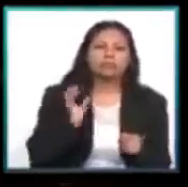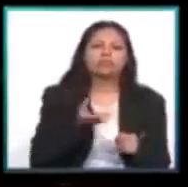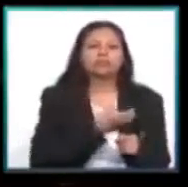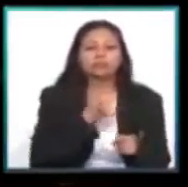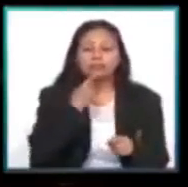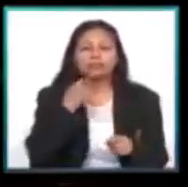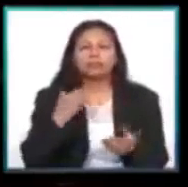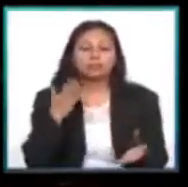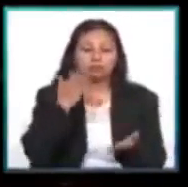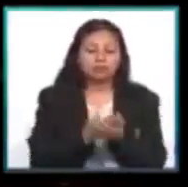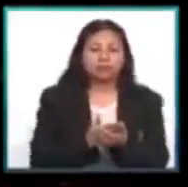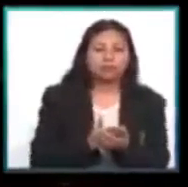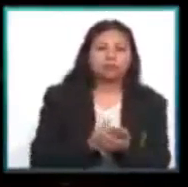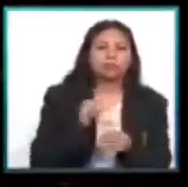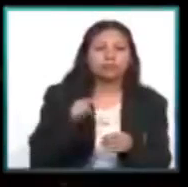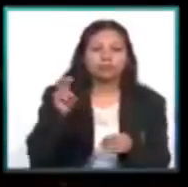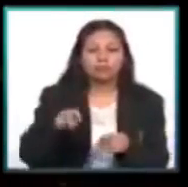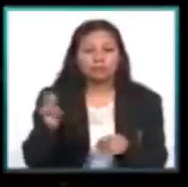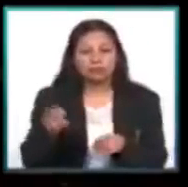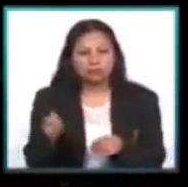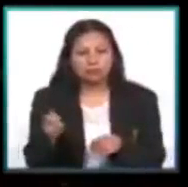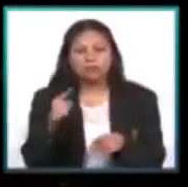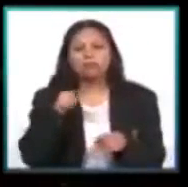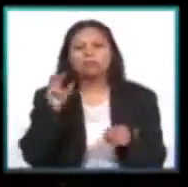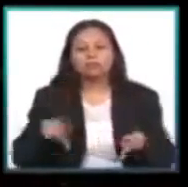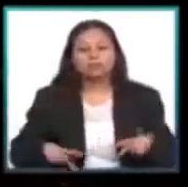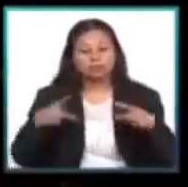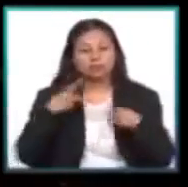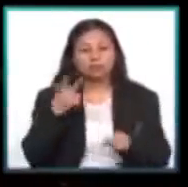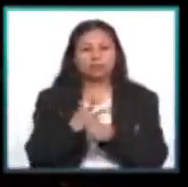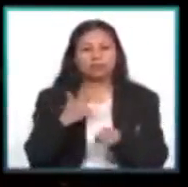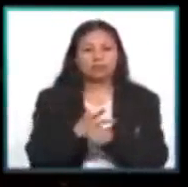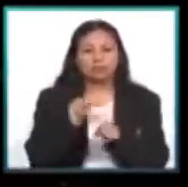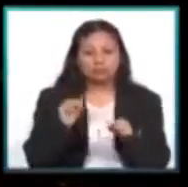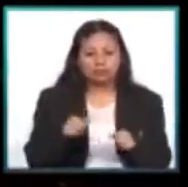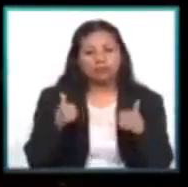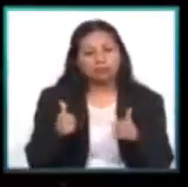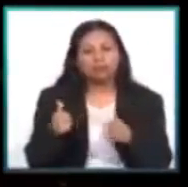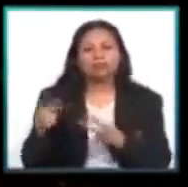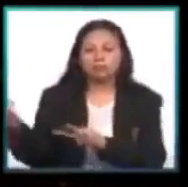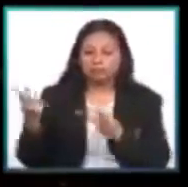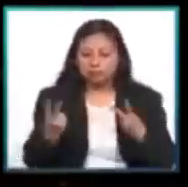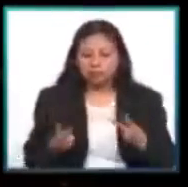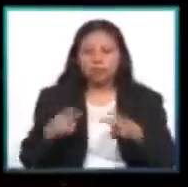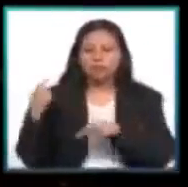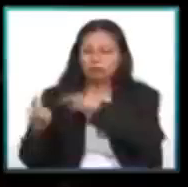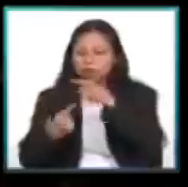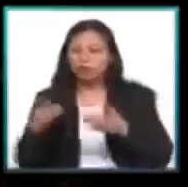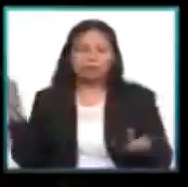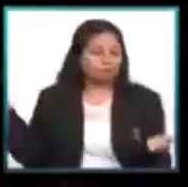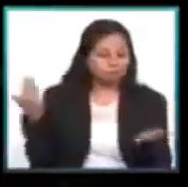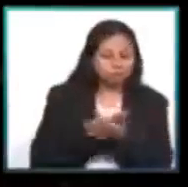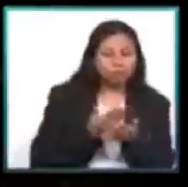Congreso vaya de acuerdo a las necesidades que está viviendo Guatemala. Viene otra tormenta, otro